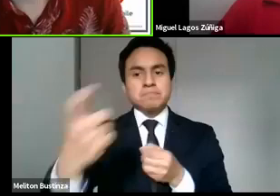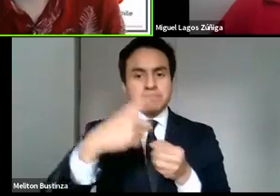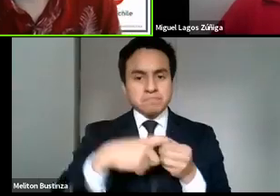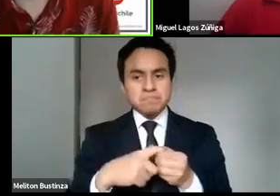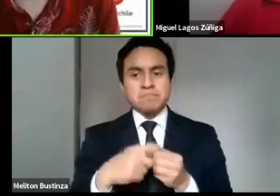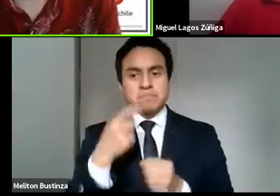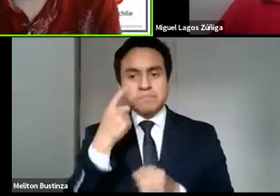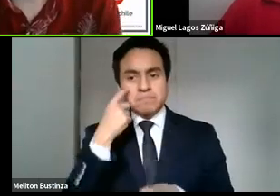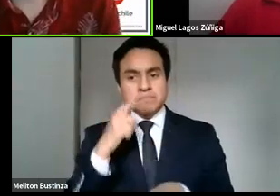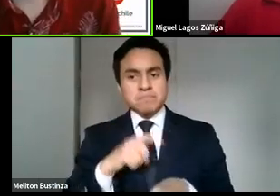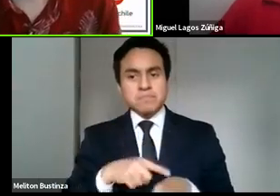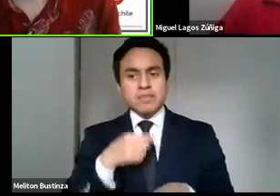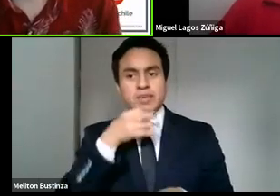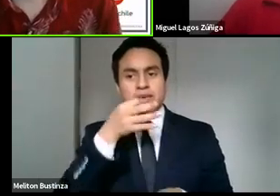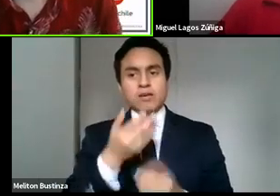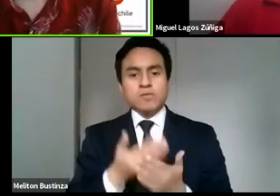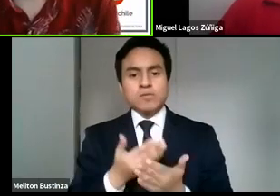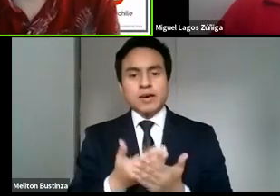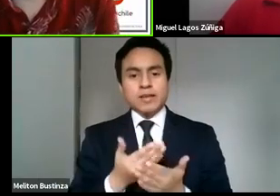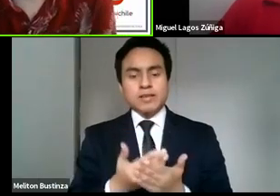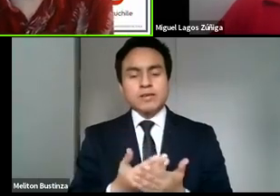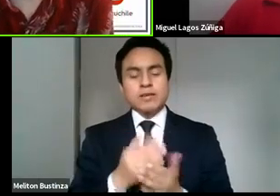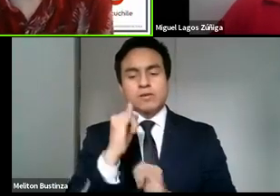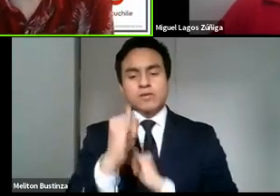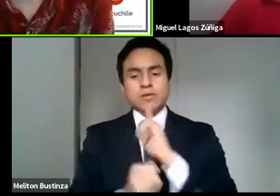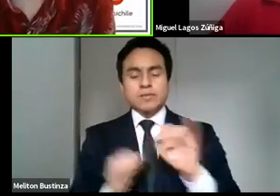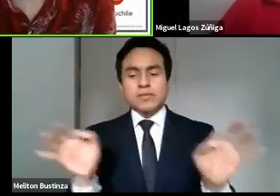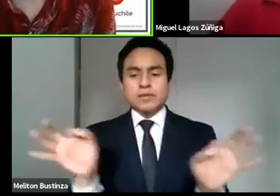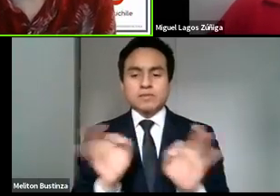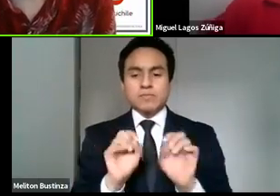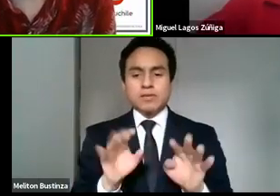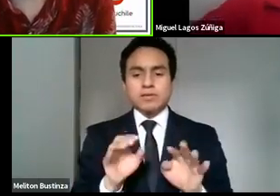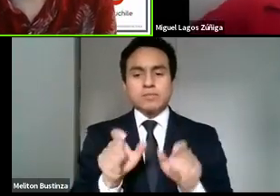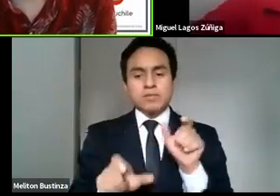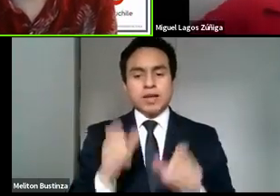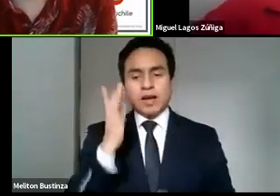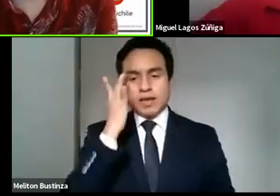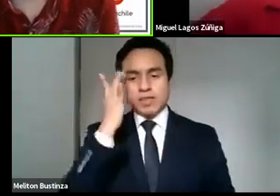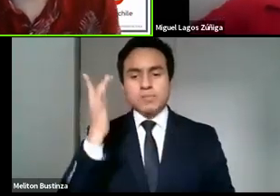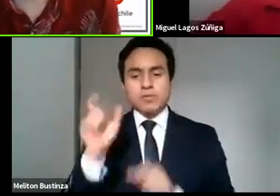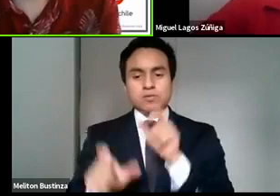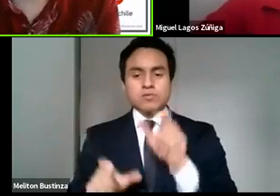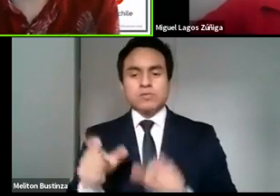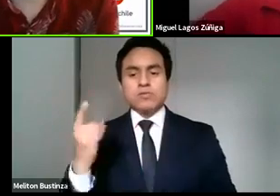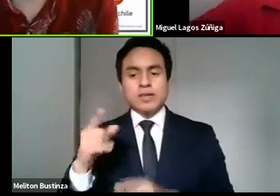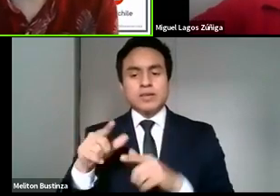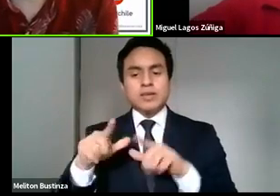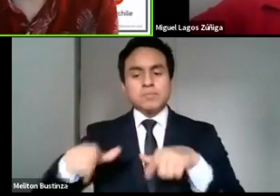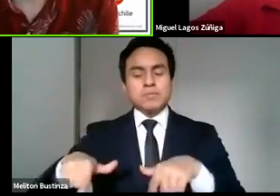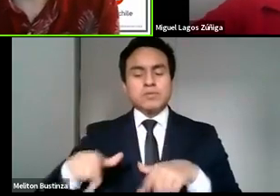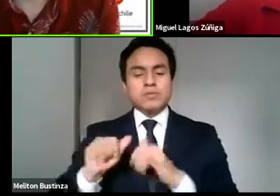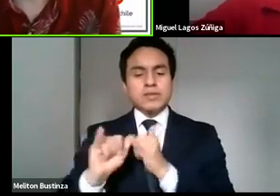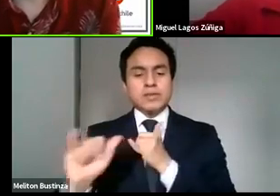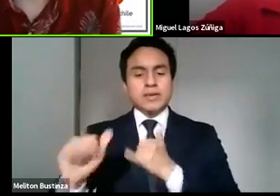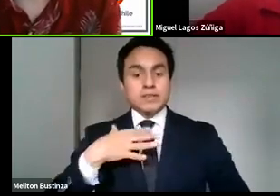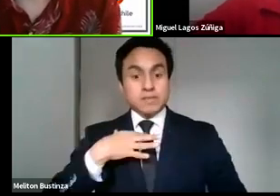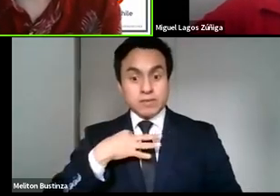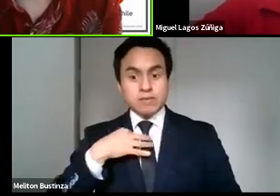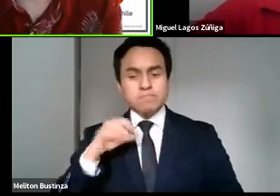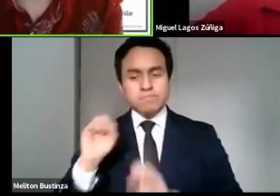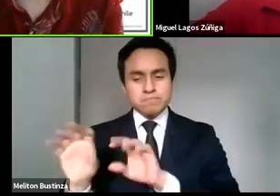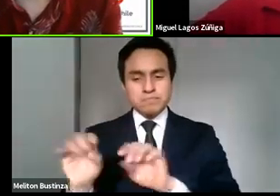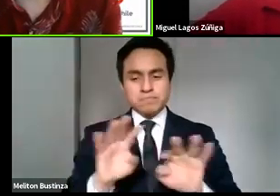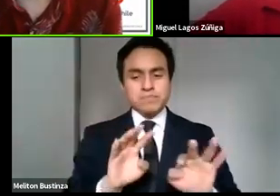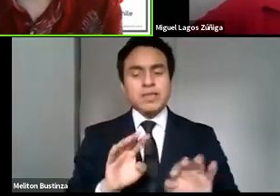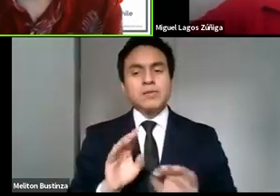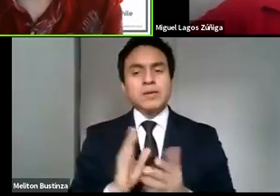transmisión, aprovecho de contarles que esta serie de webinars, donde participan varios académicos y académicas del Departamento de Ingeniería Civil, es parte